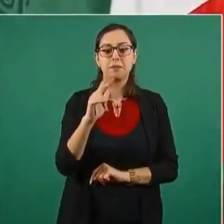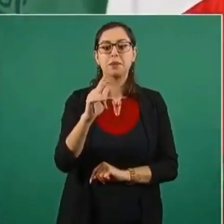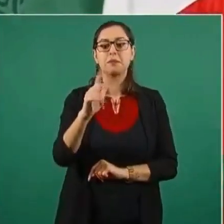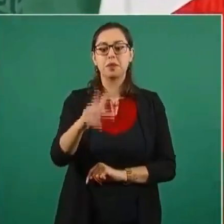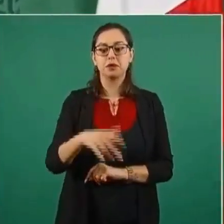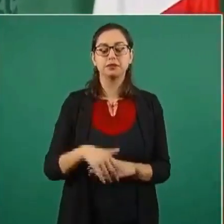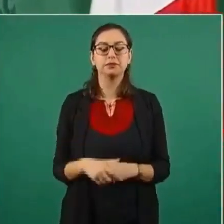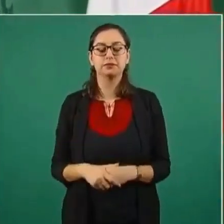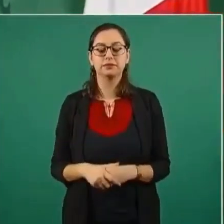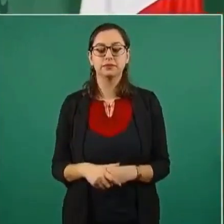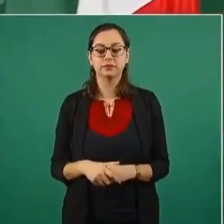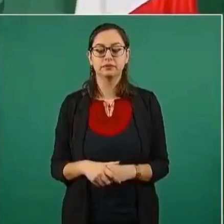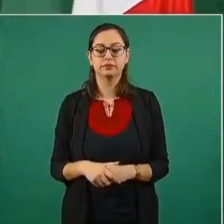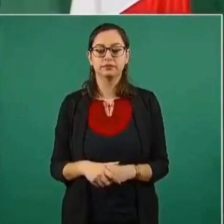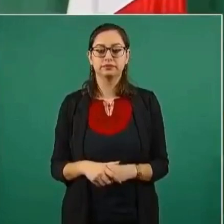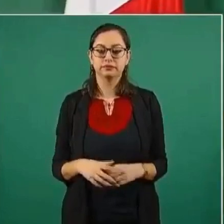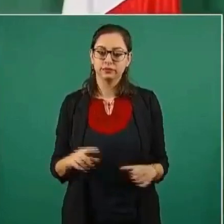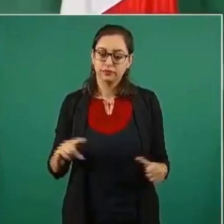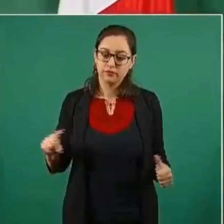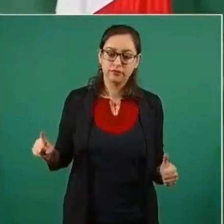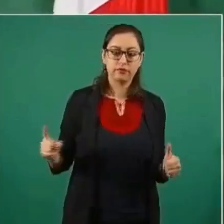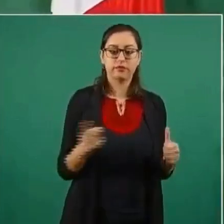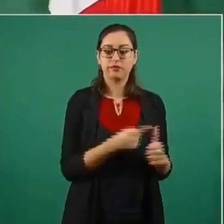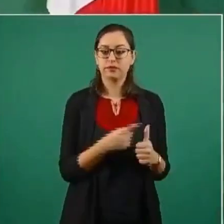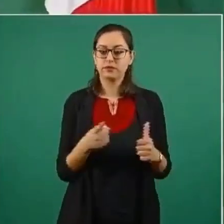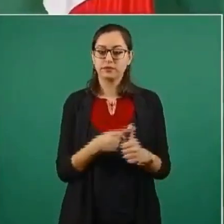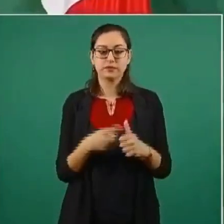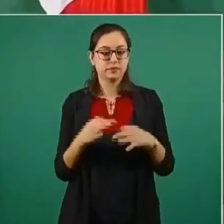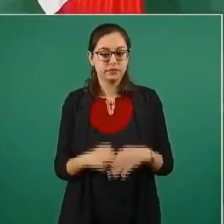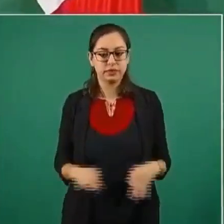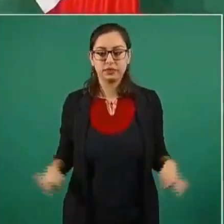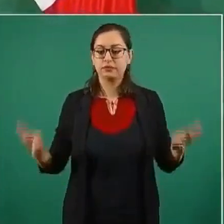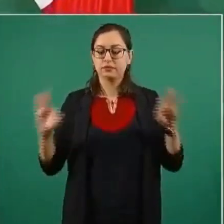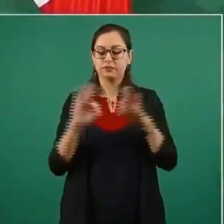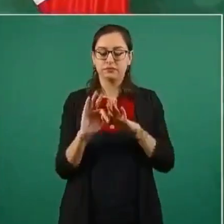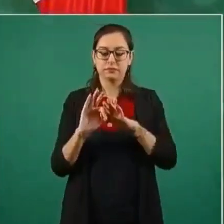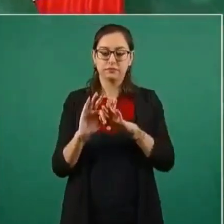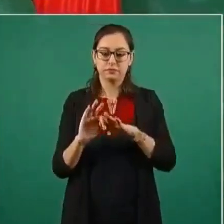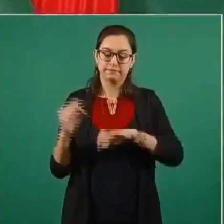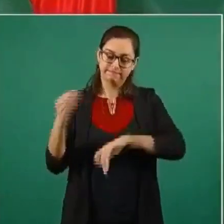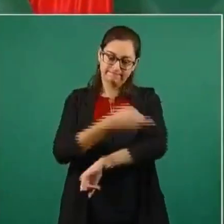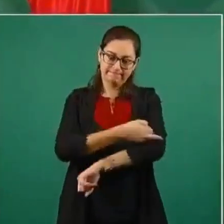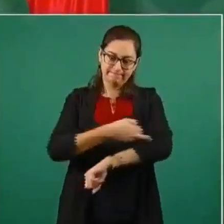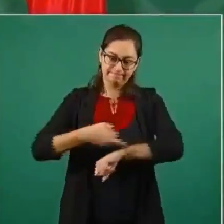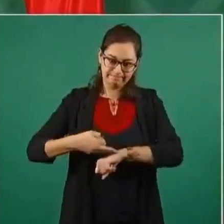empezando por el círculo más cercano a nosotros, la familia.